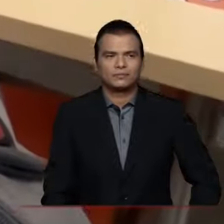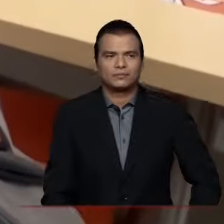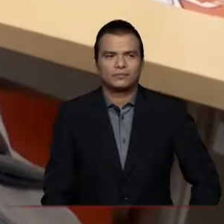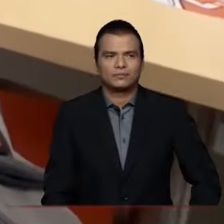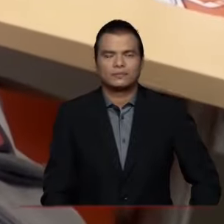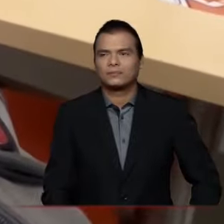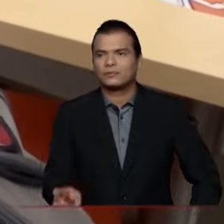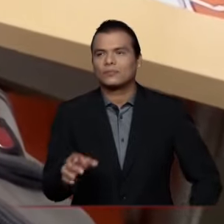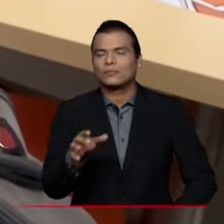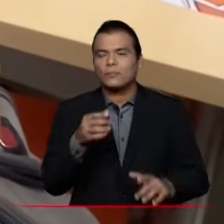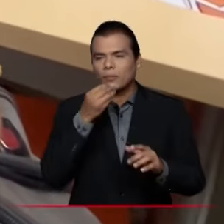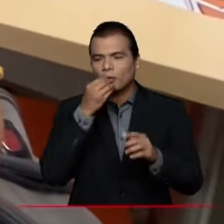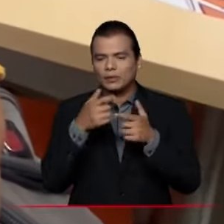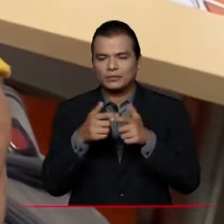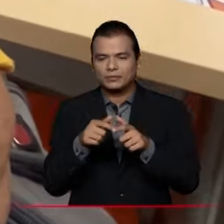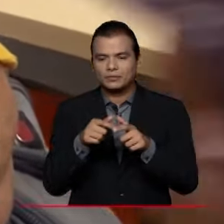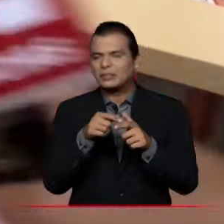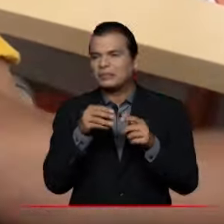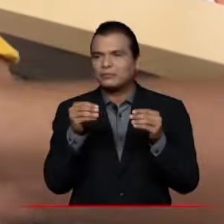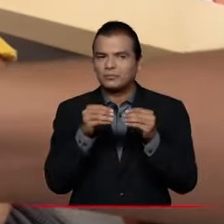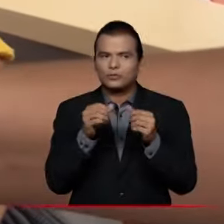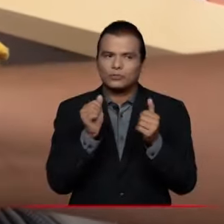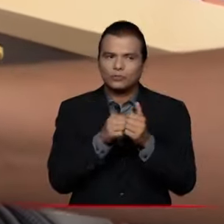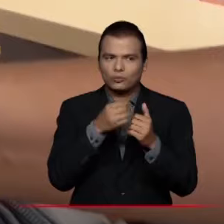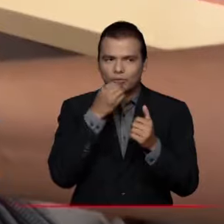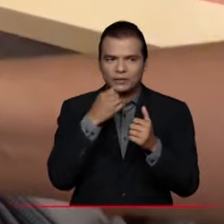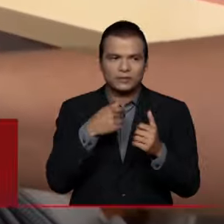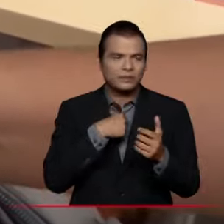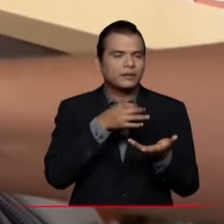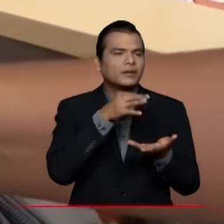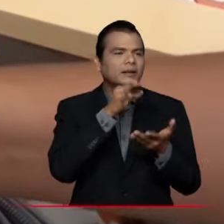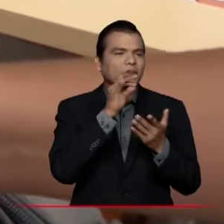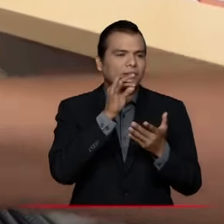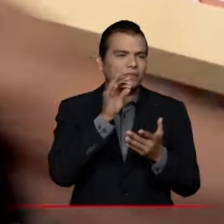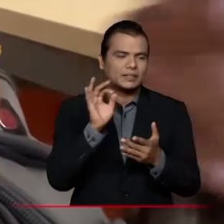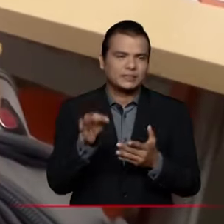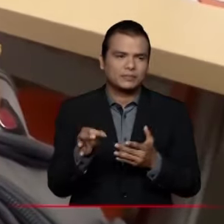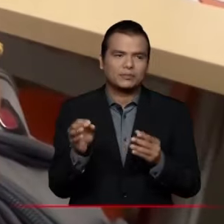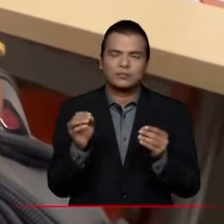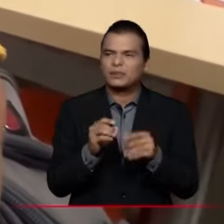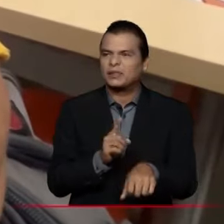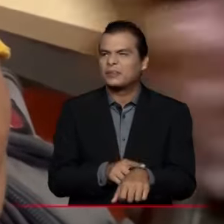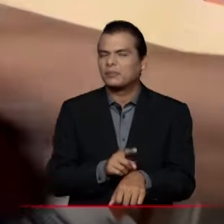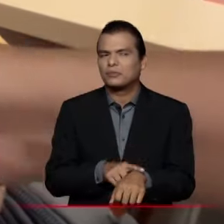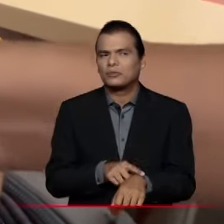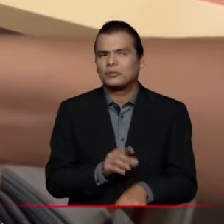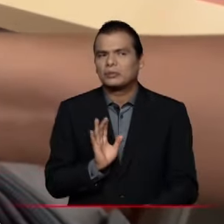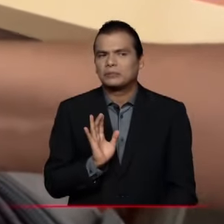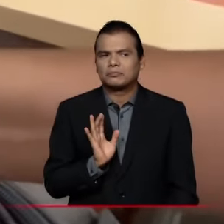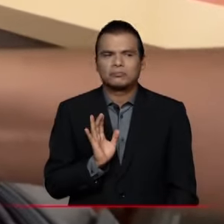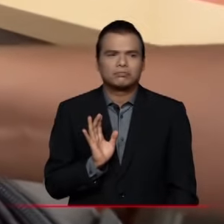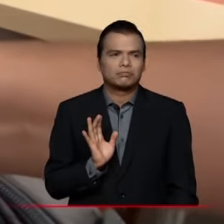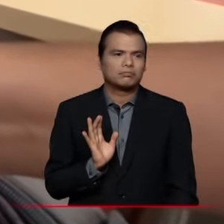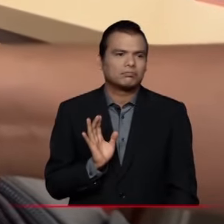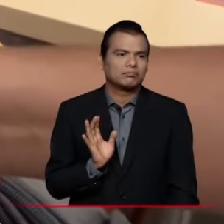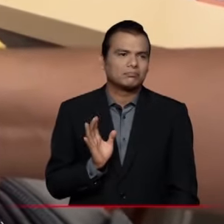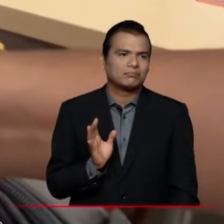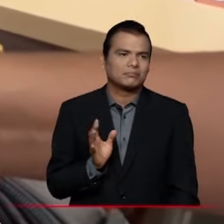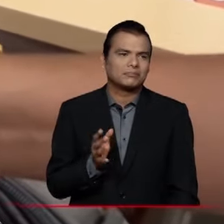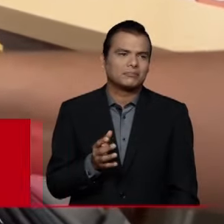y con qué le gusta a usted comerse el pan de Ho con café y a qué hora se lo come pues